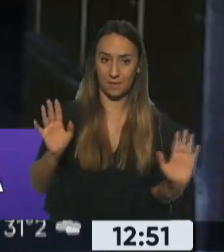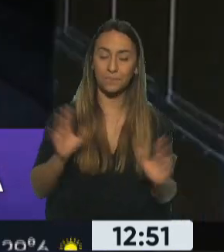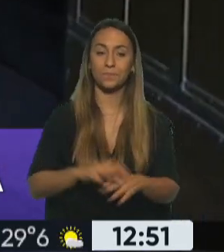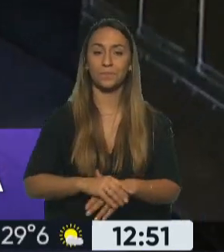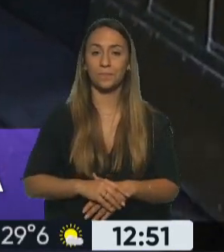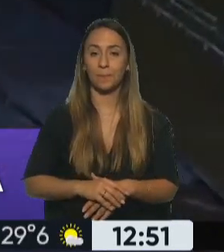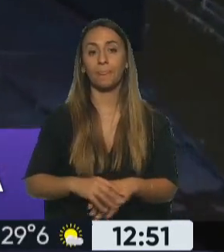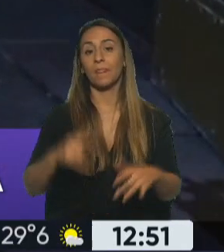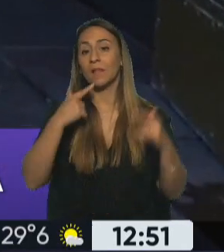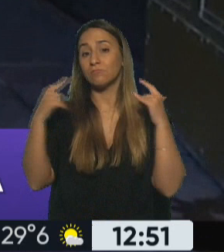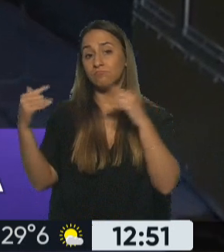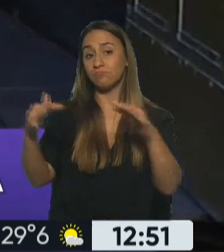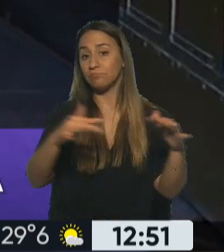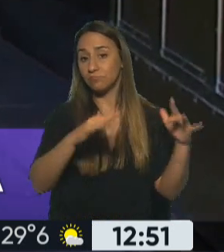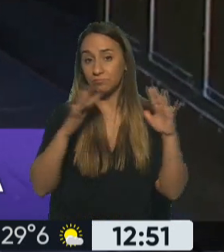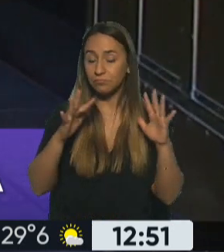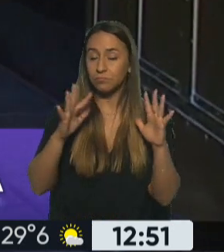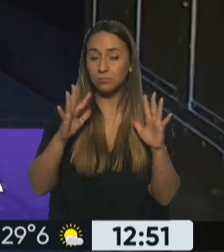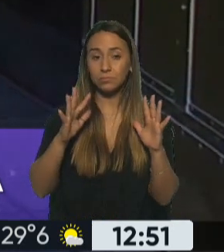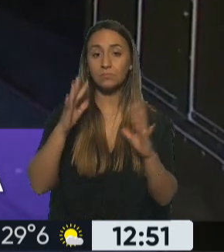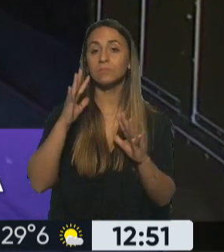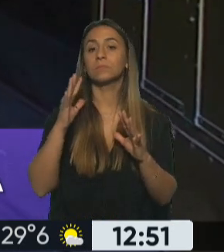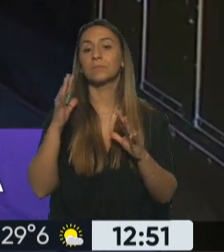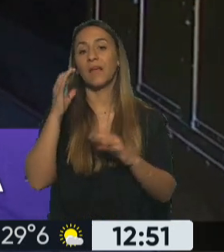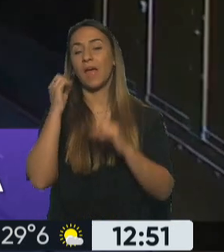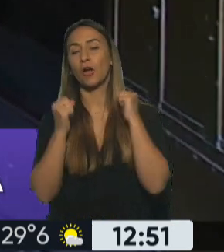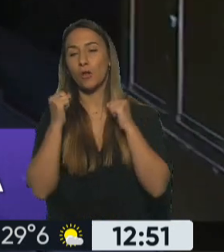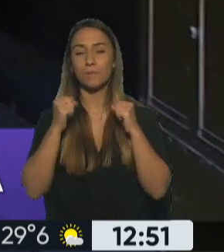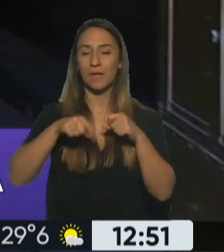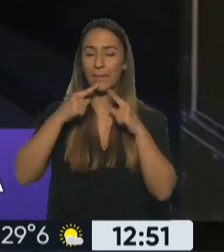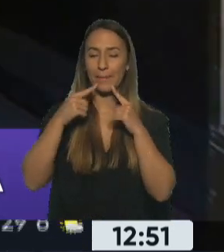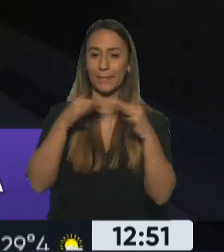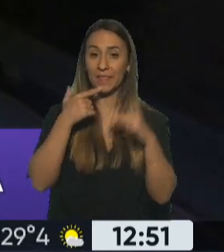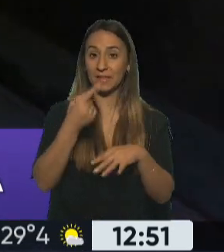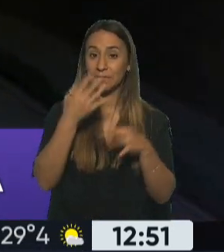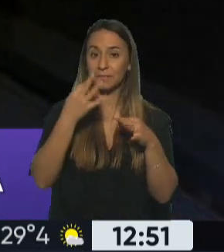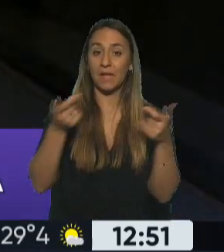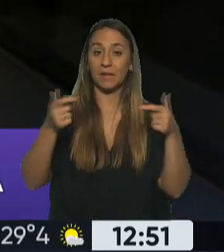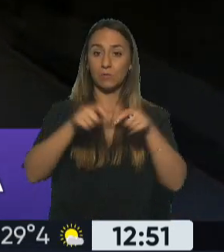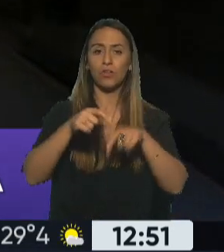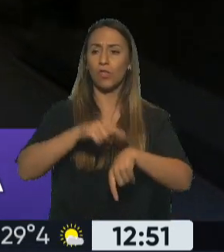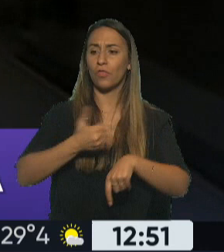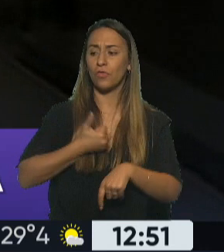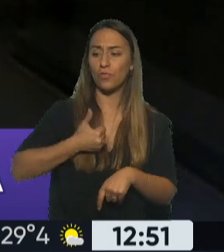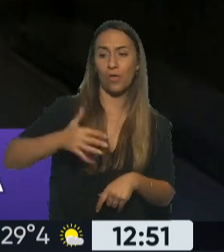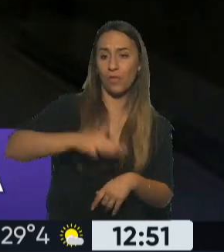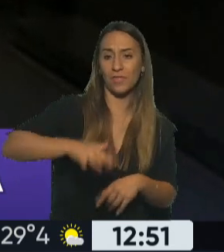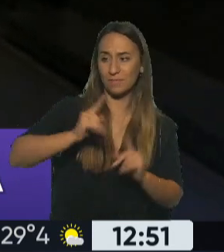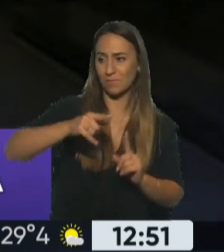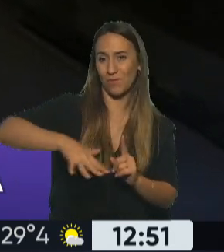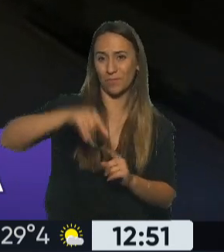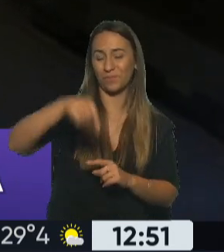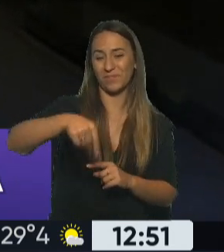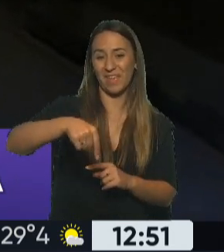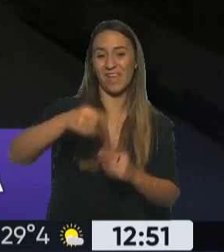según fuentes de de economía que la reunión se llevaría a cabo en el Palacio de Hacienda y Esta es una de las